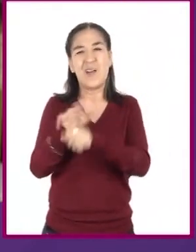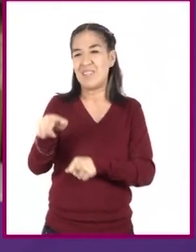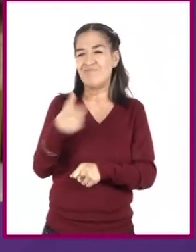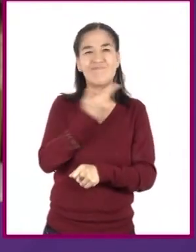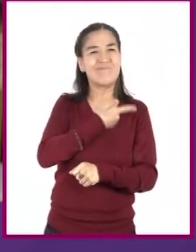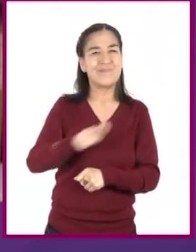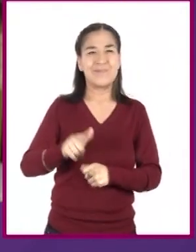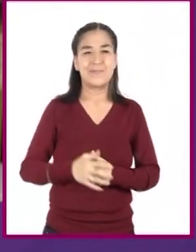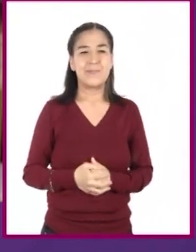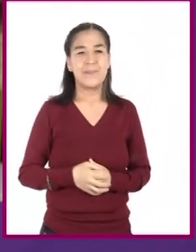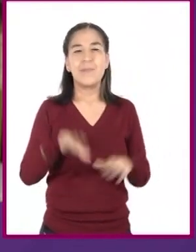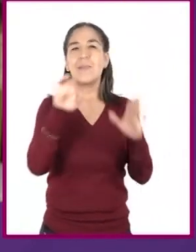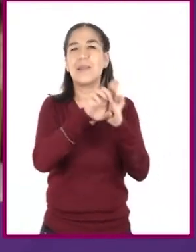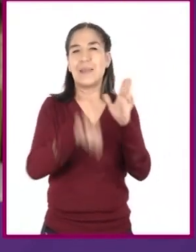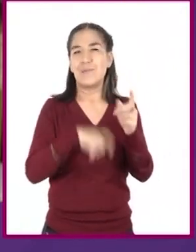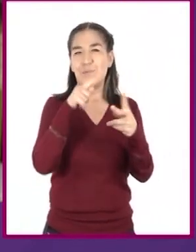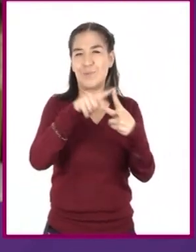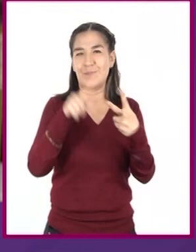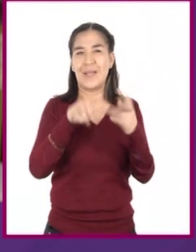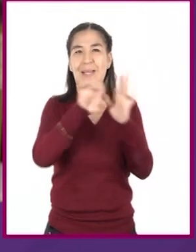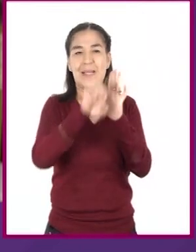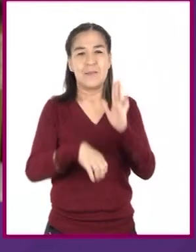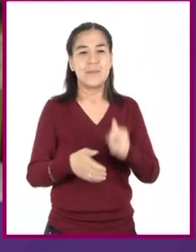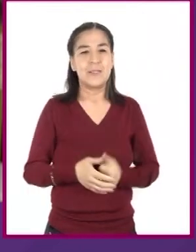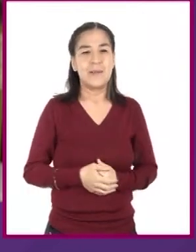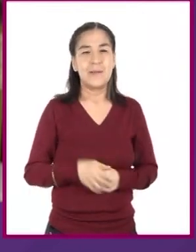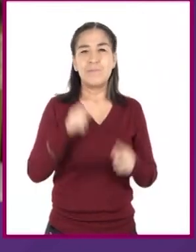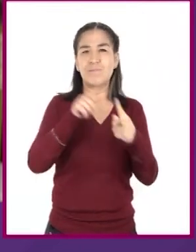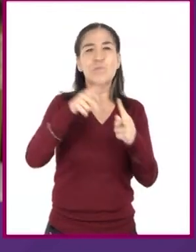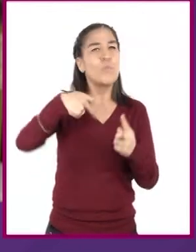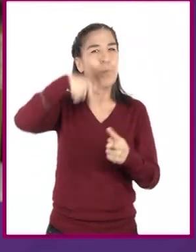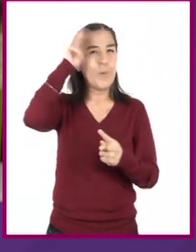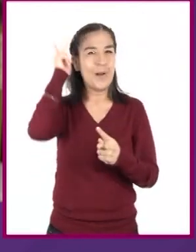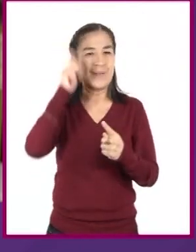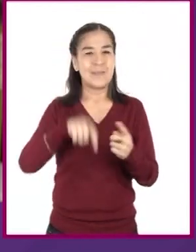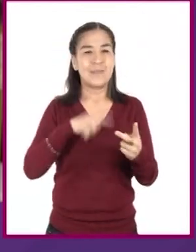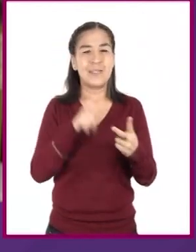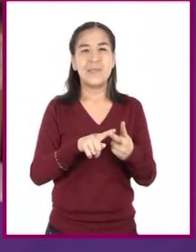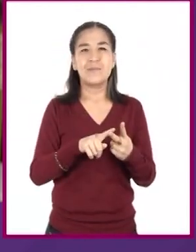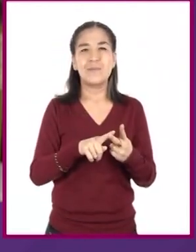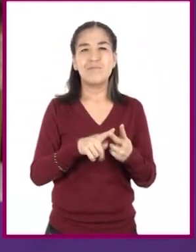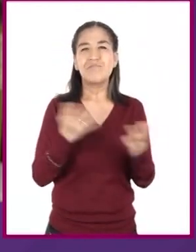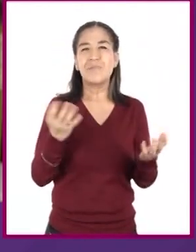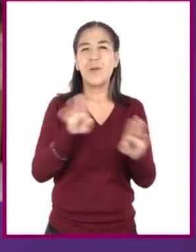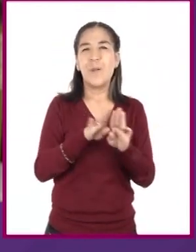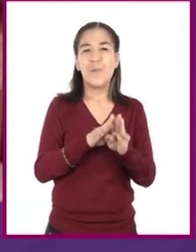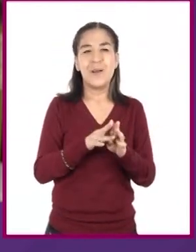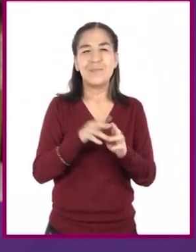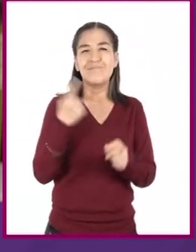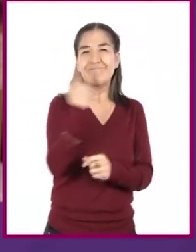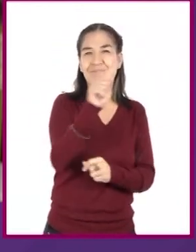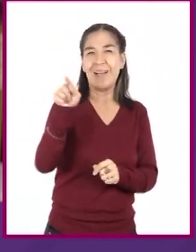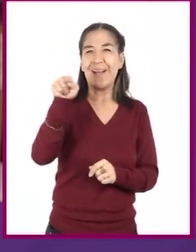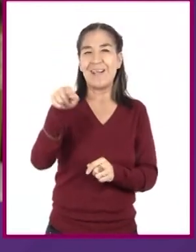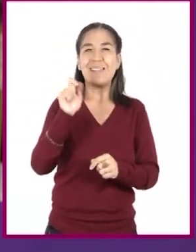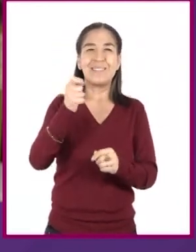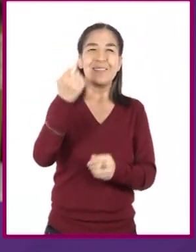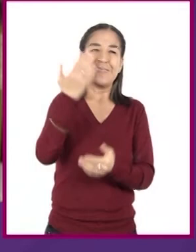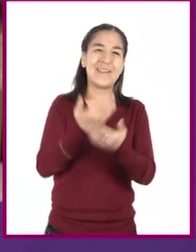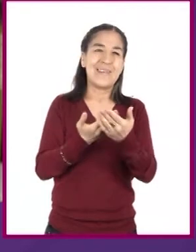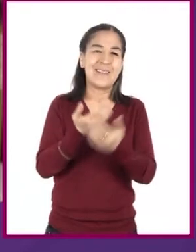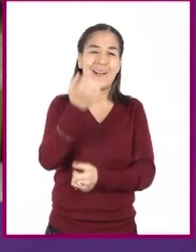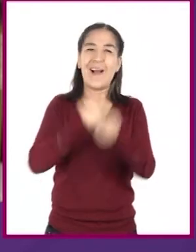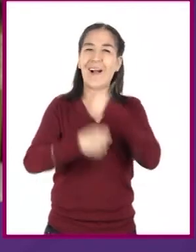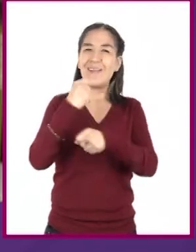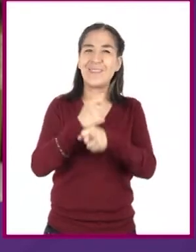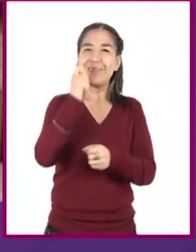voy a poner dos ejemplos muy claros. Los punks y los chavos banda de los años 80 del siglo pasado.